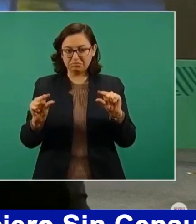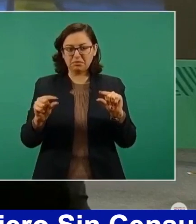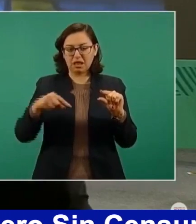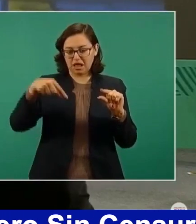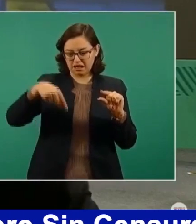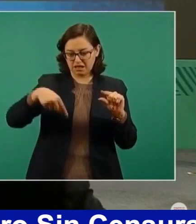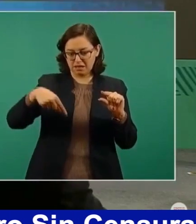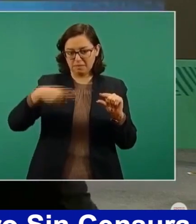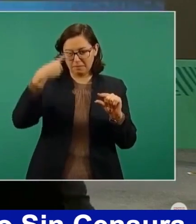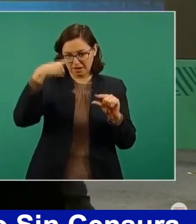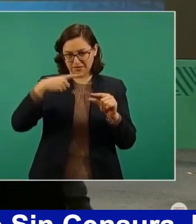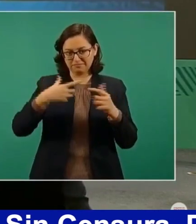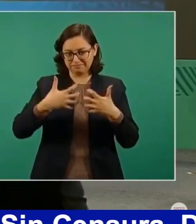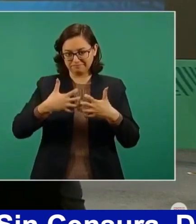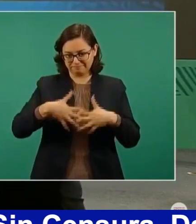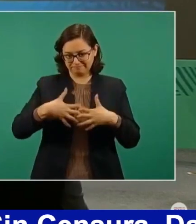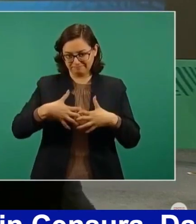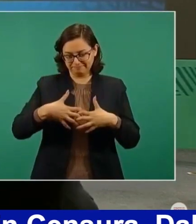Adelante, sí.